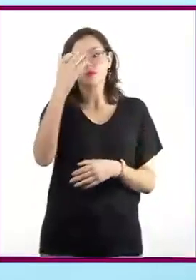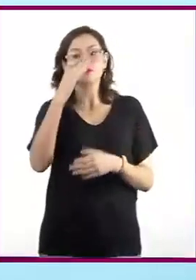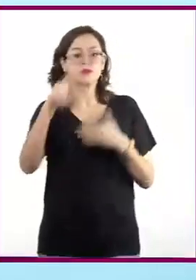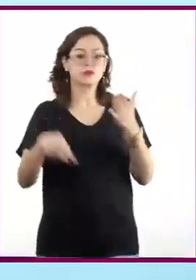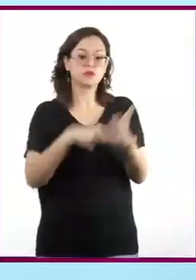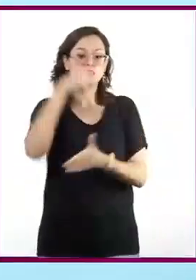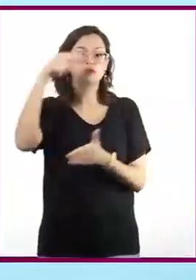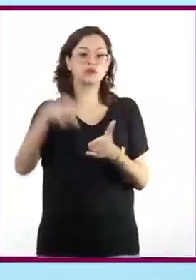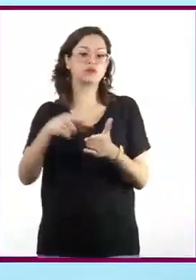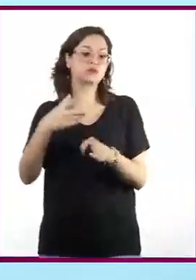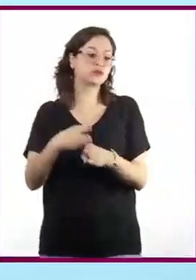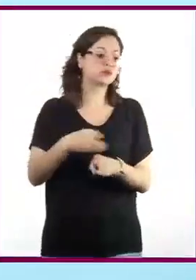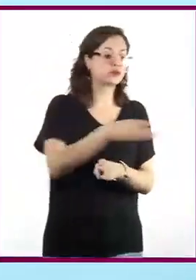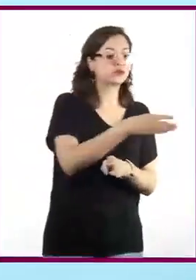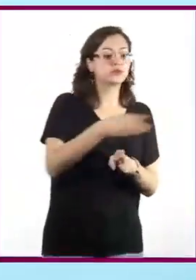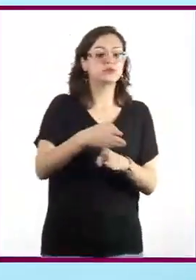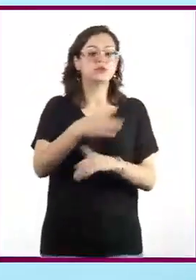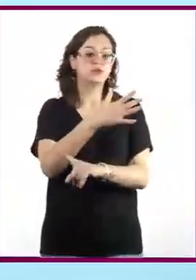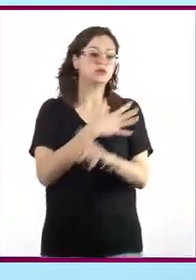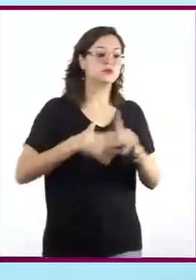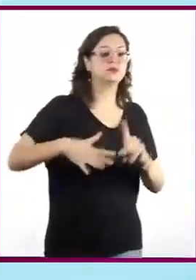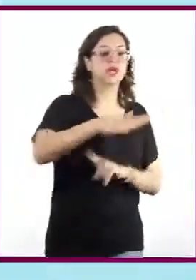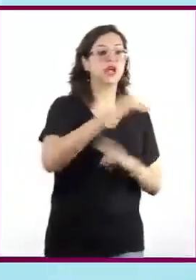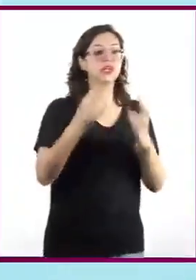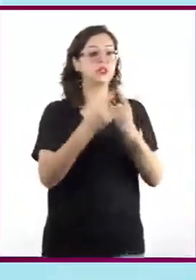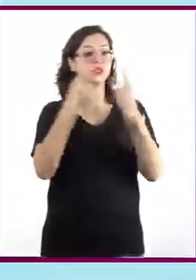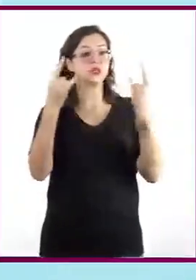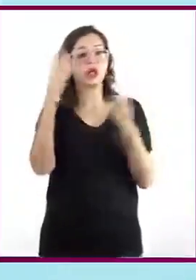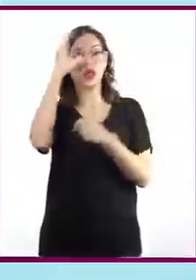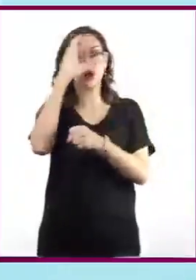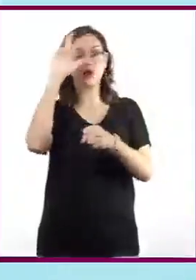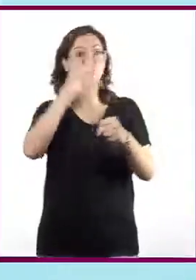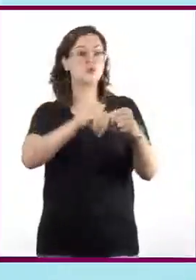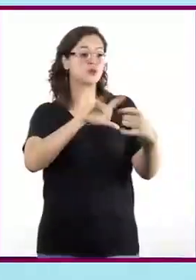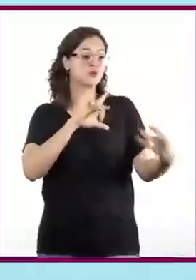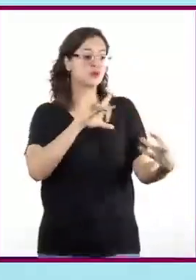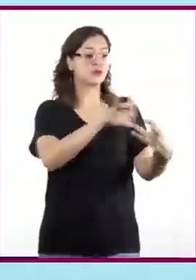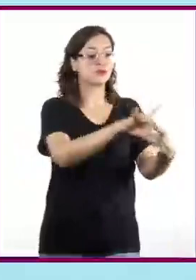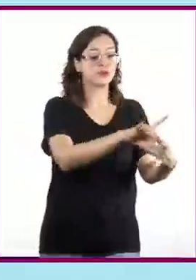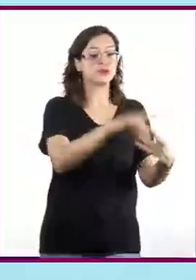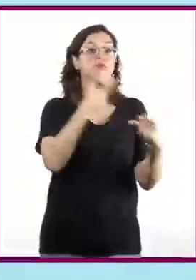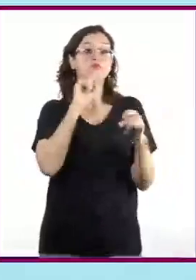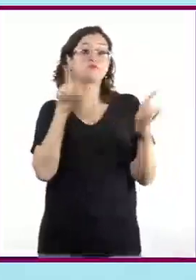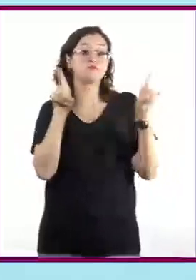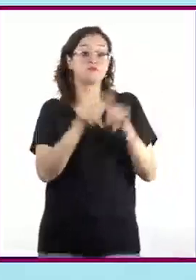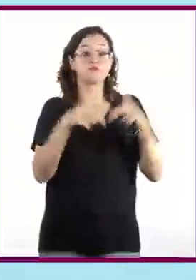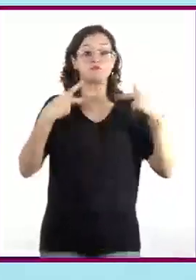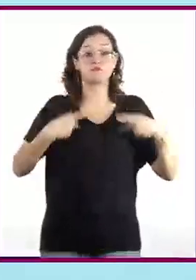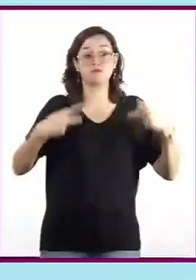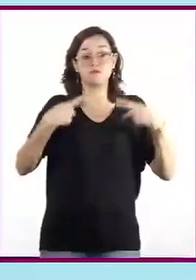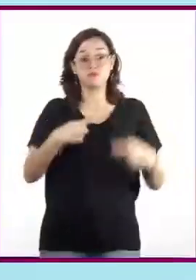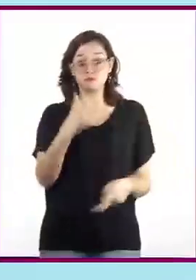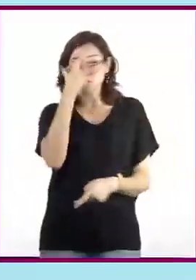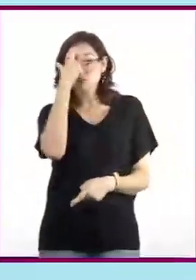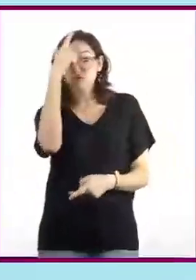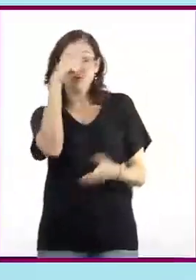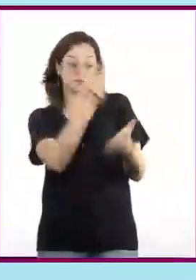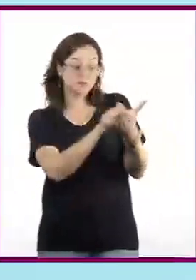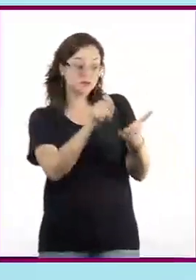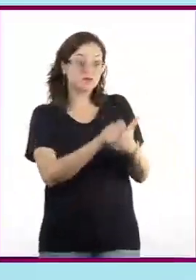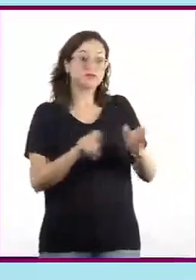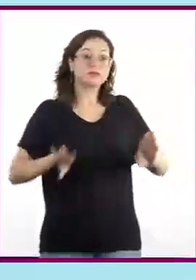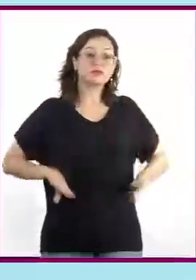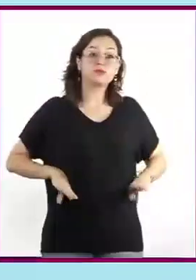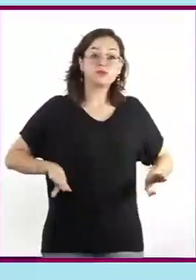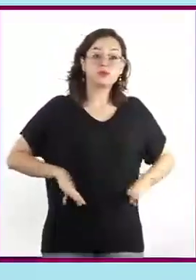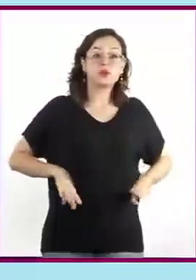refleja esos aspectos históricos y culturales. Además de expresar el sentir del poeta, nos enfrentamos a su